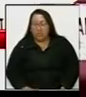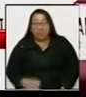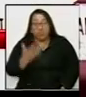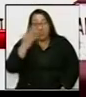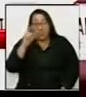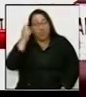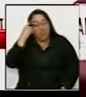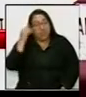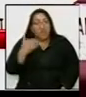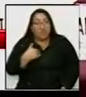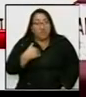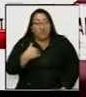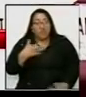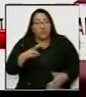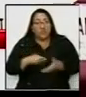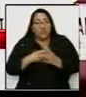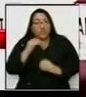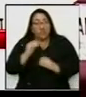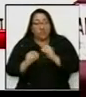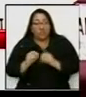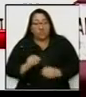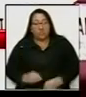ya, reparar